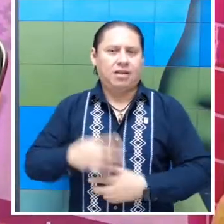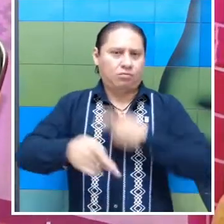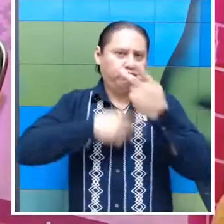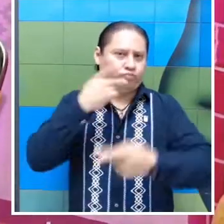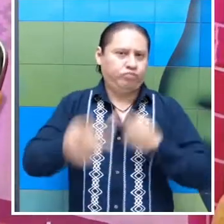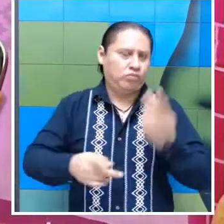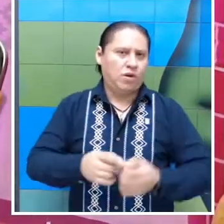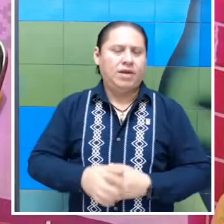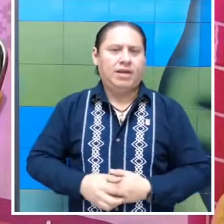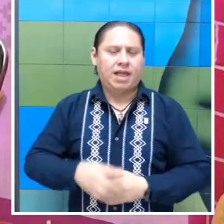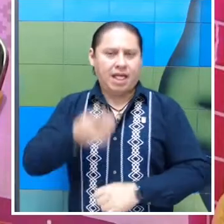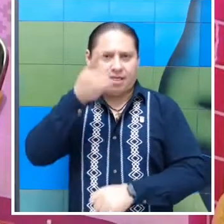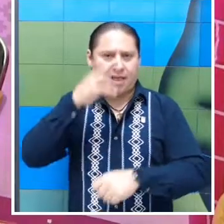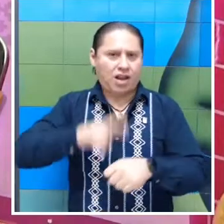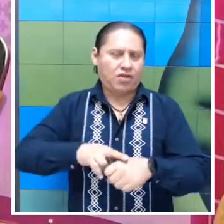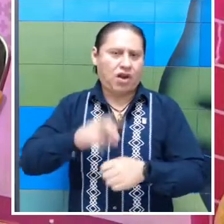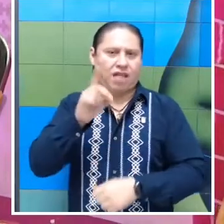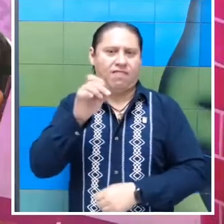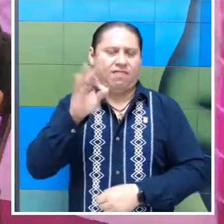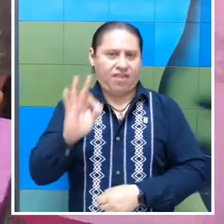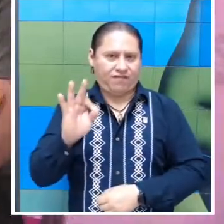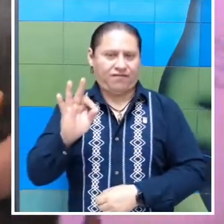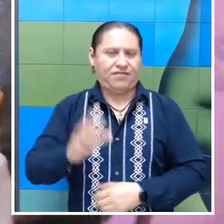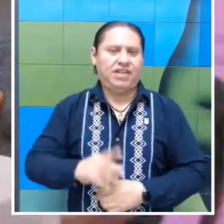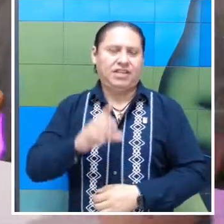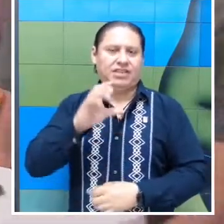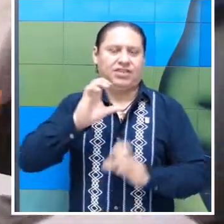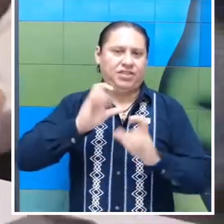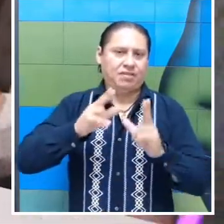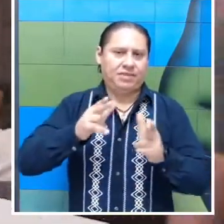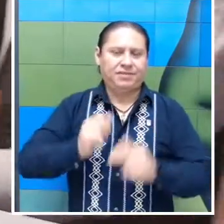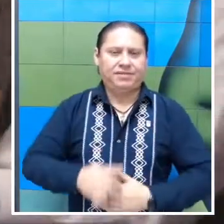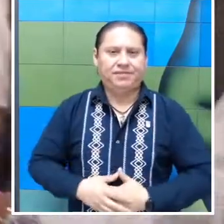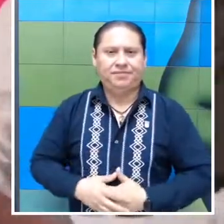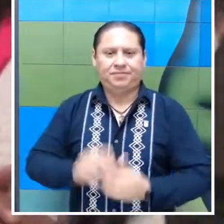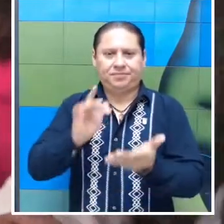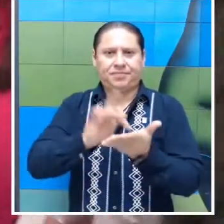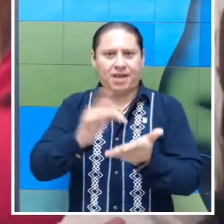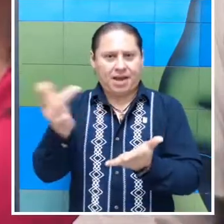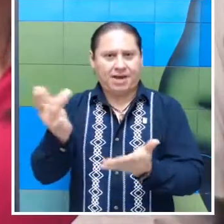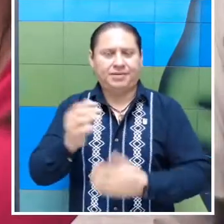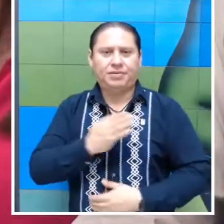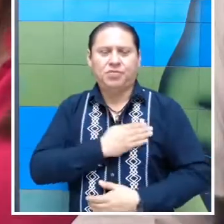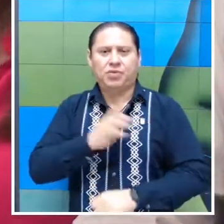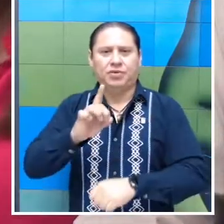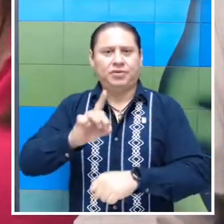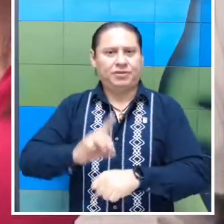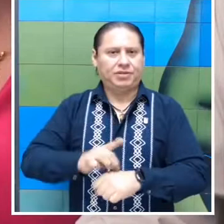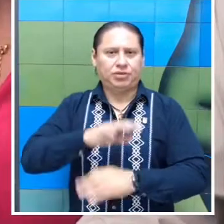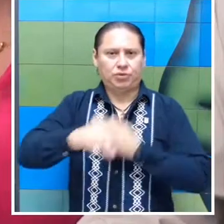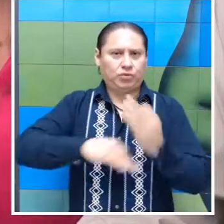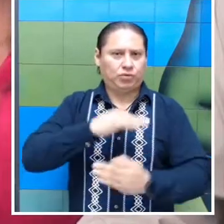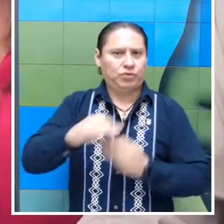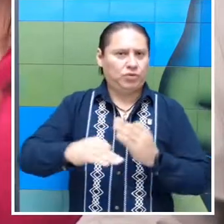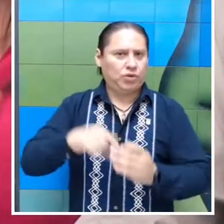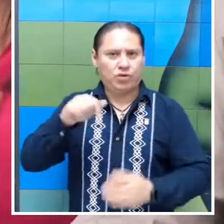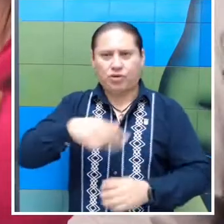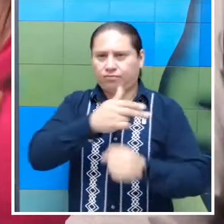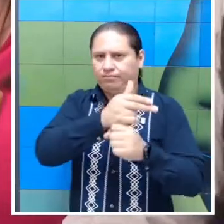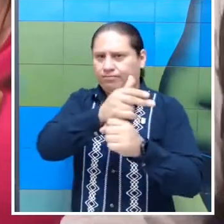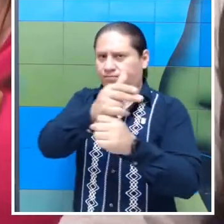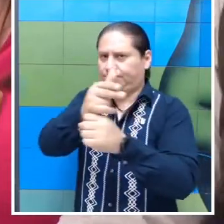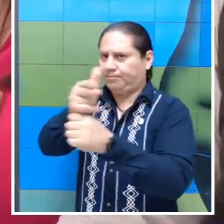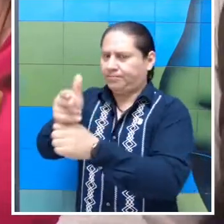González Flandes, directora del sistema DIF Chiapas. Muchas gracias. Buenos días a todas y a todos los medios